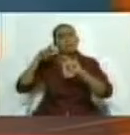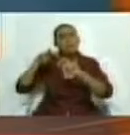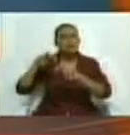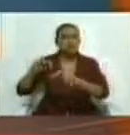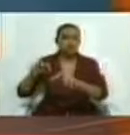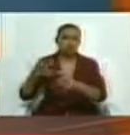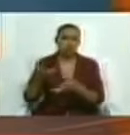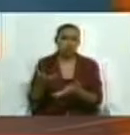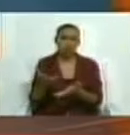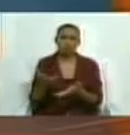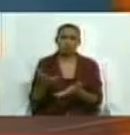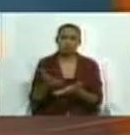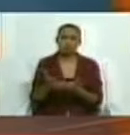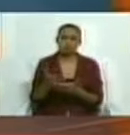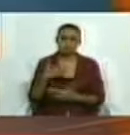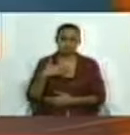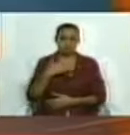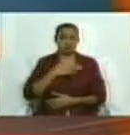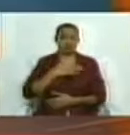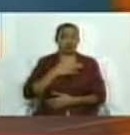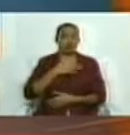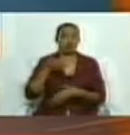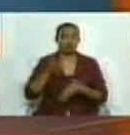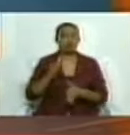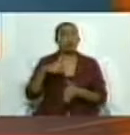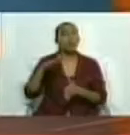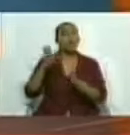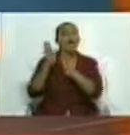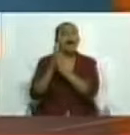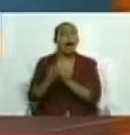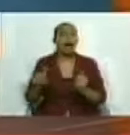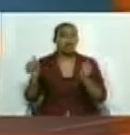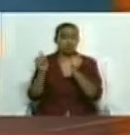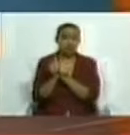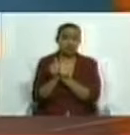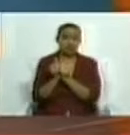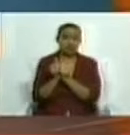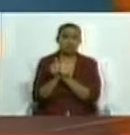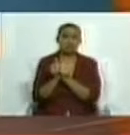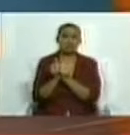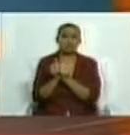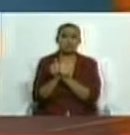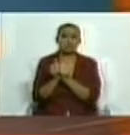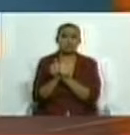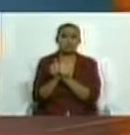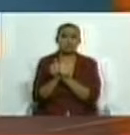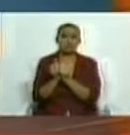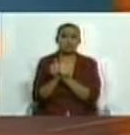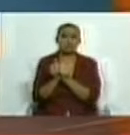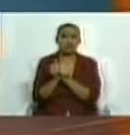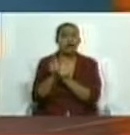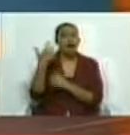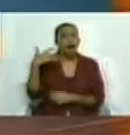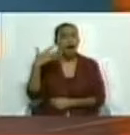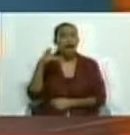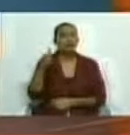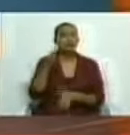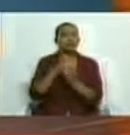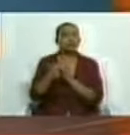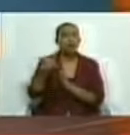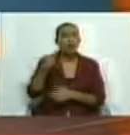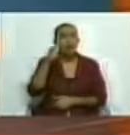en ya queel lejano año 2010 pero esto fue un embrión de lo que luego ocurrió no